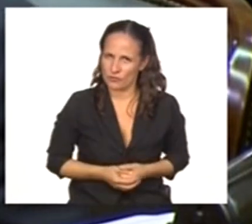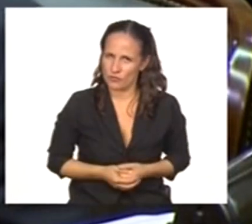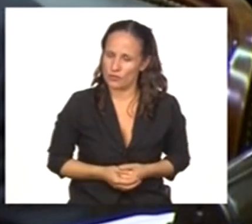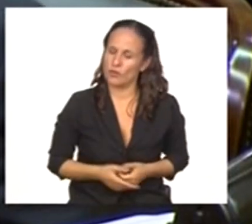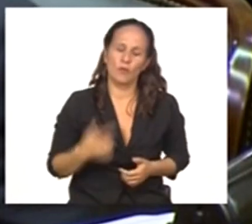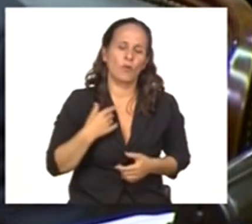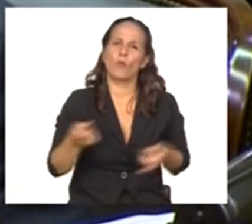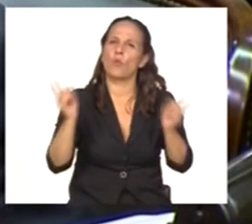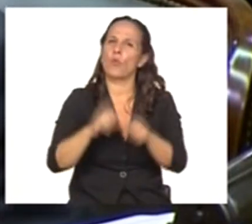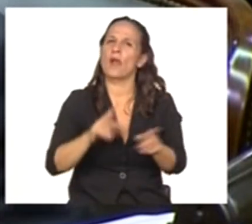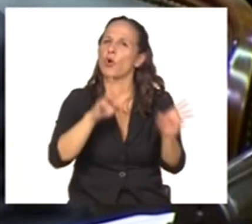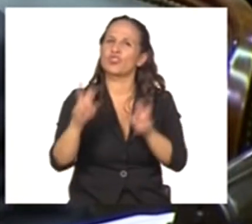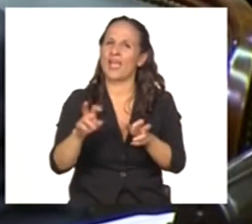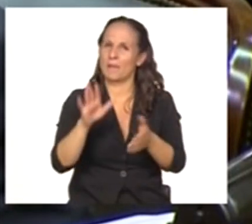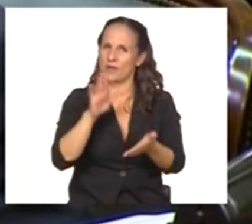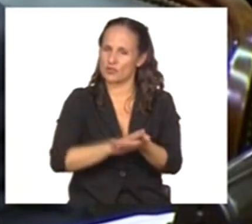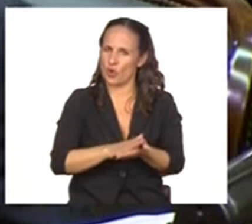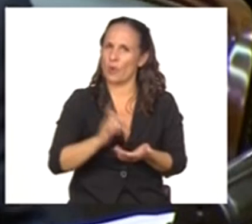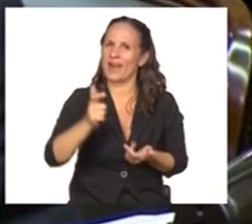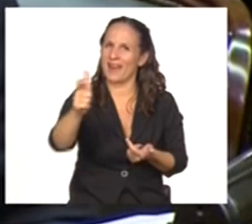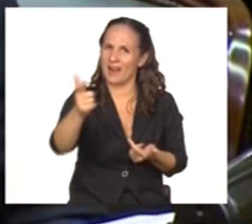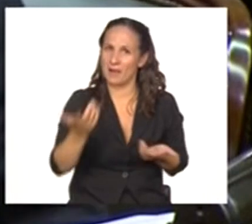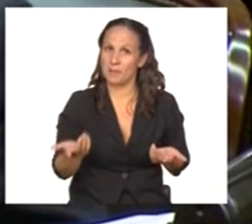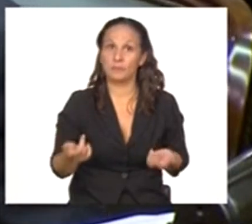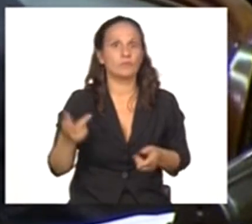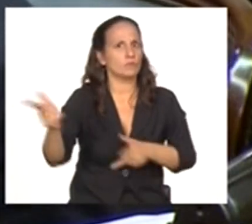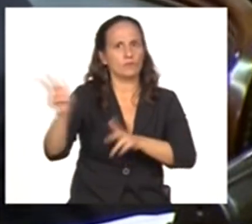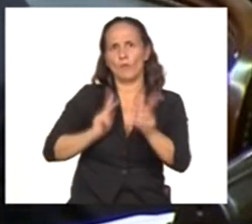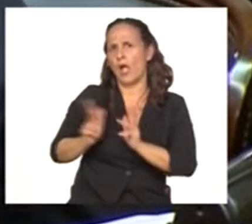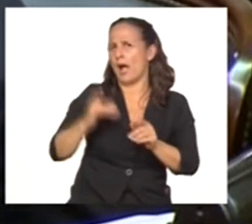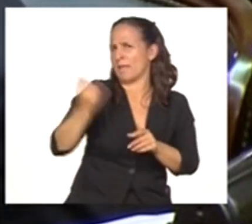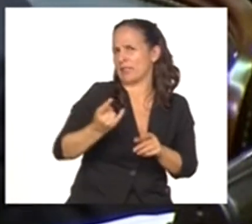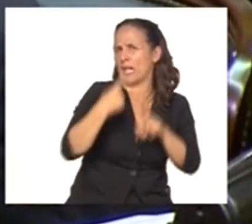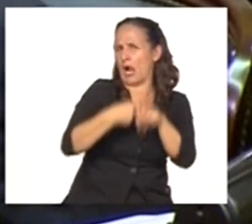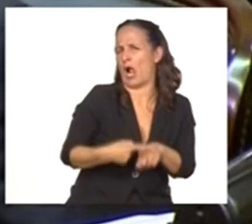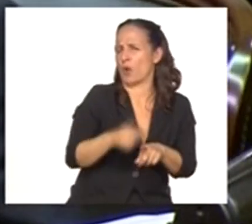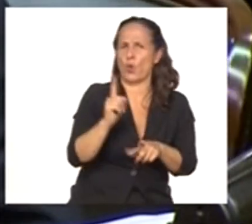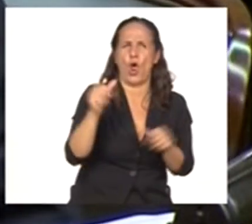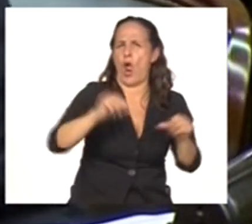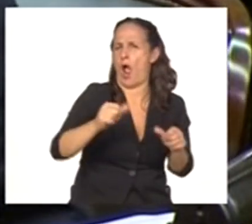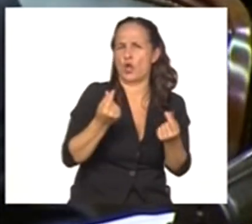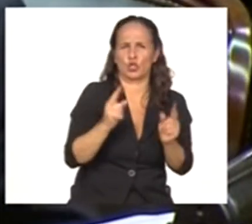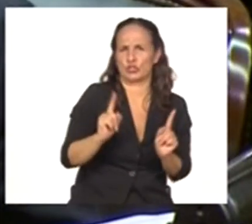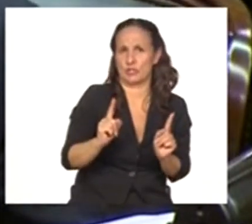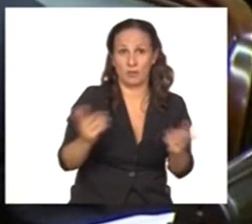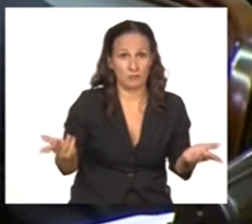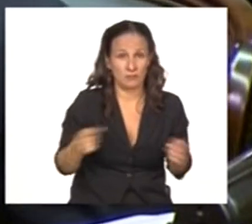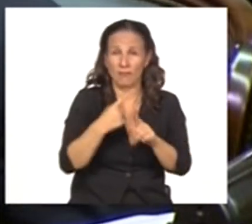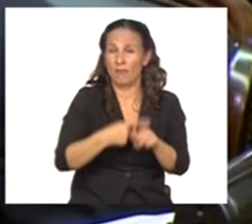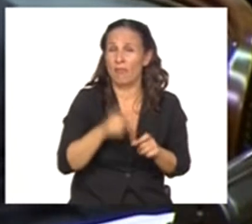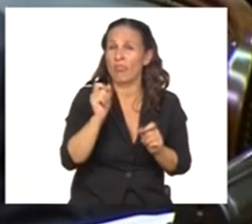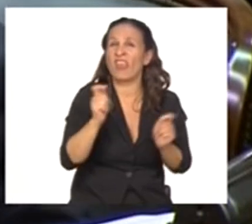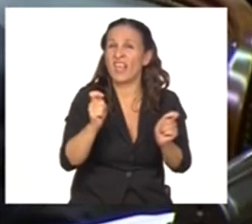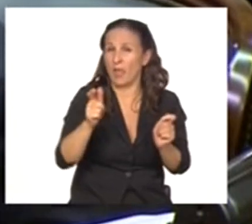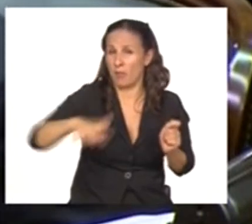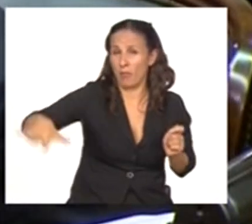Vuelvo al tema de la movilidad. Nos dijeron que era mentira, que la fórmula no funcionaba. Vuelvo, es del pueblo la fórmula. Y